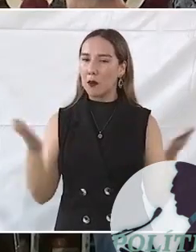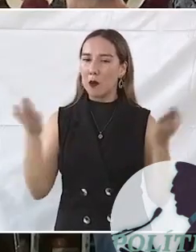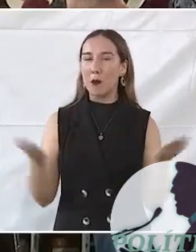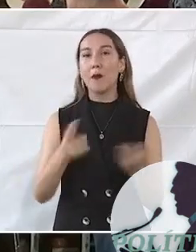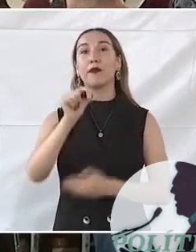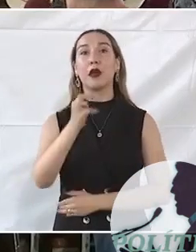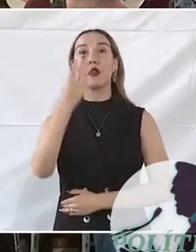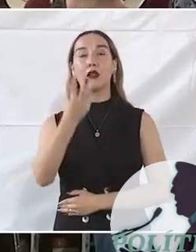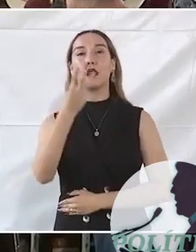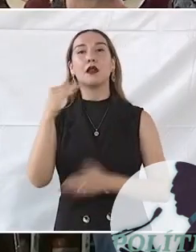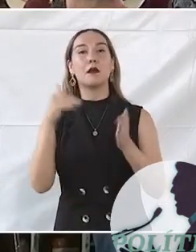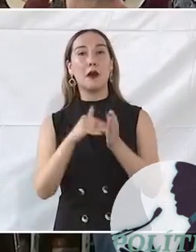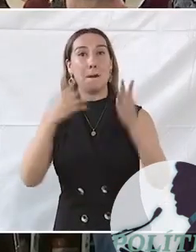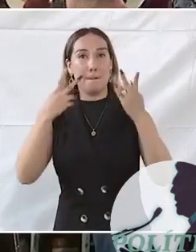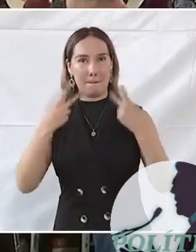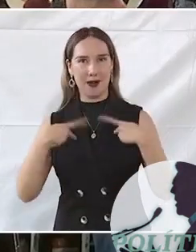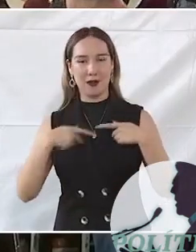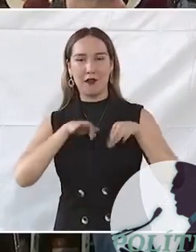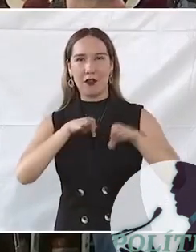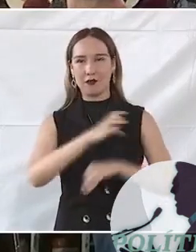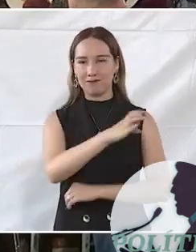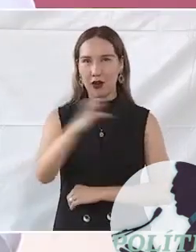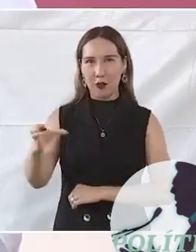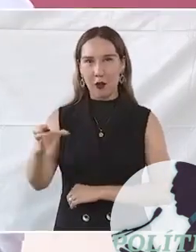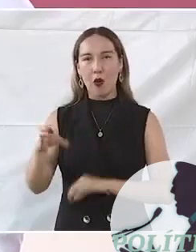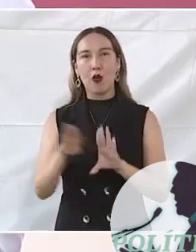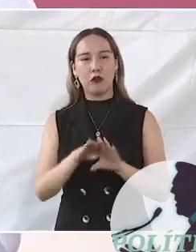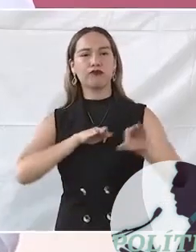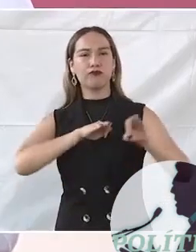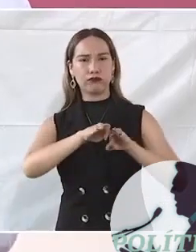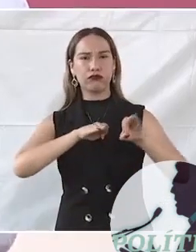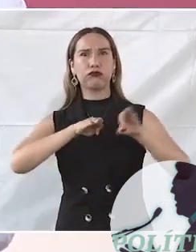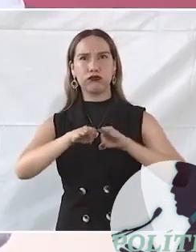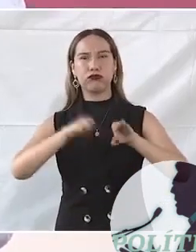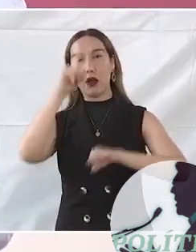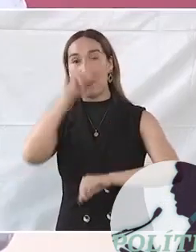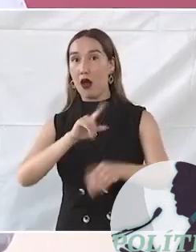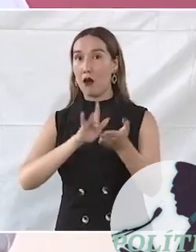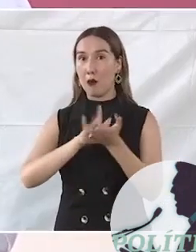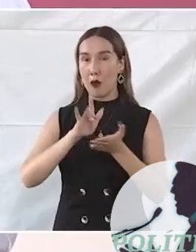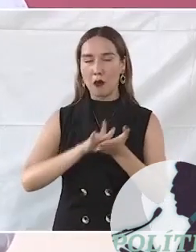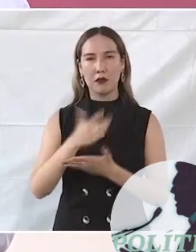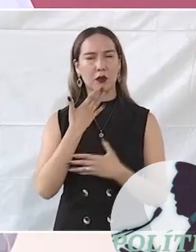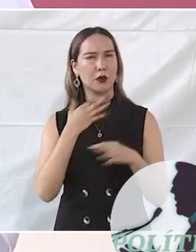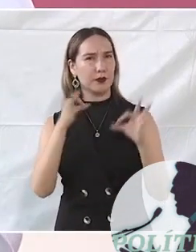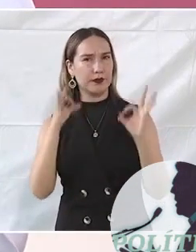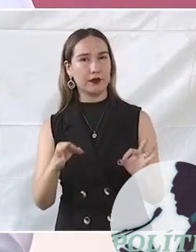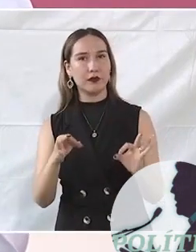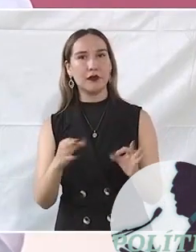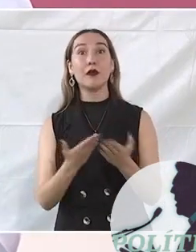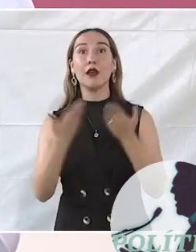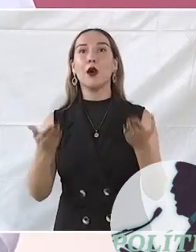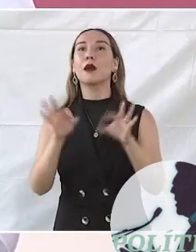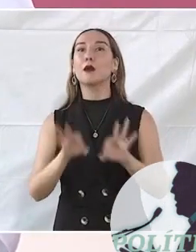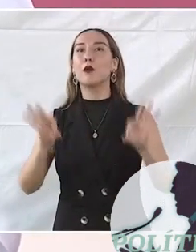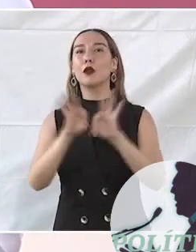23,000 productores de la Huasteca son beneficiarios de Producción para el Bienestar y este año también recibirán fertilizantes